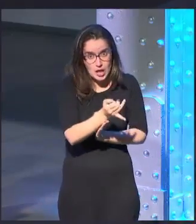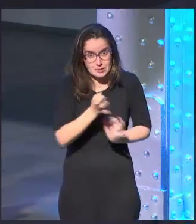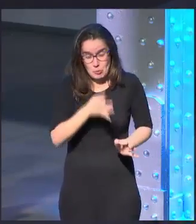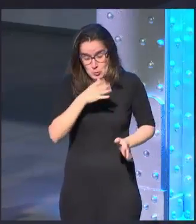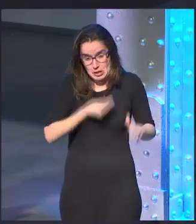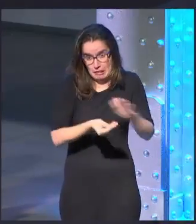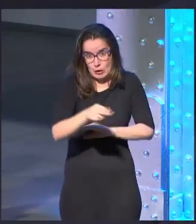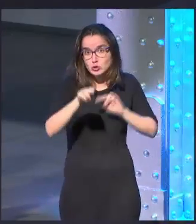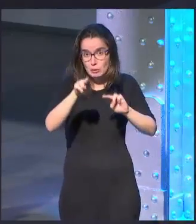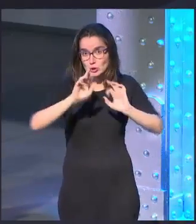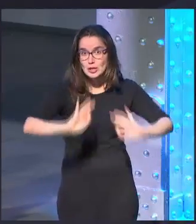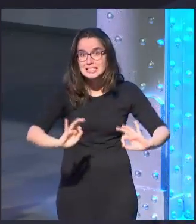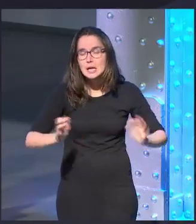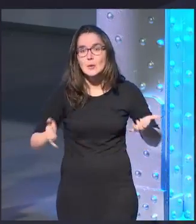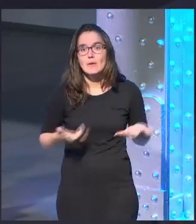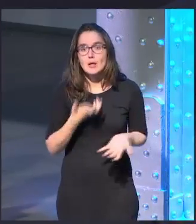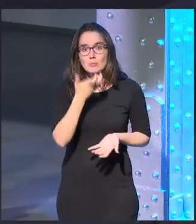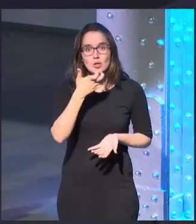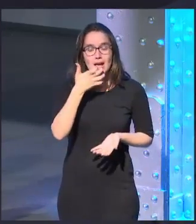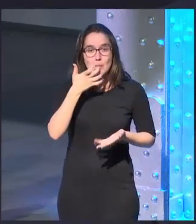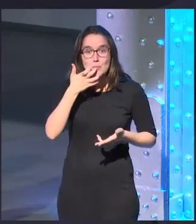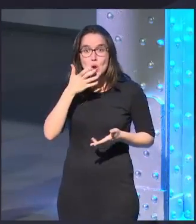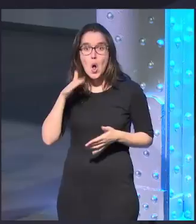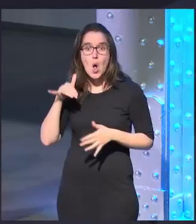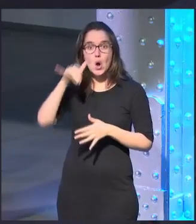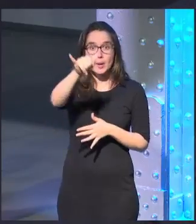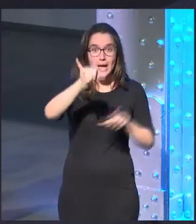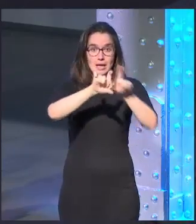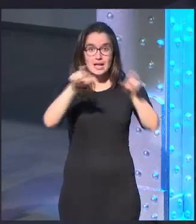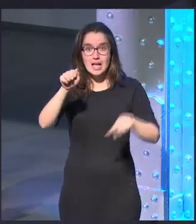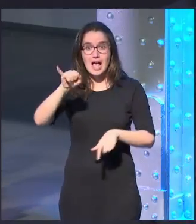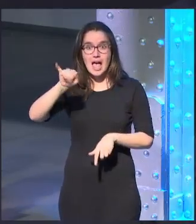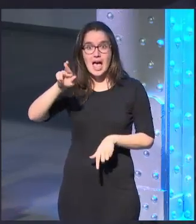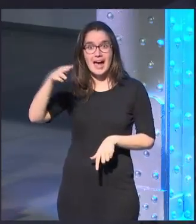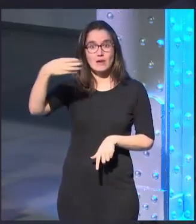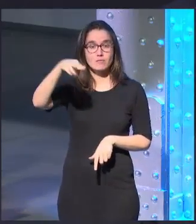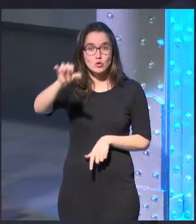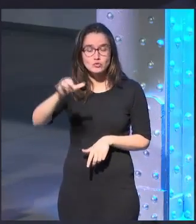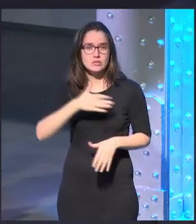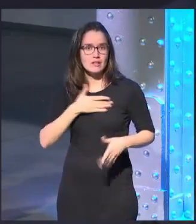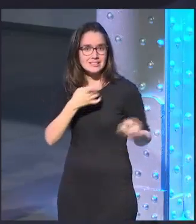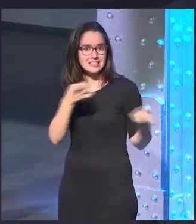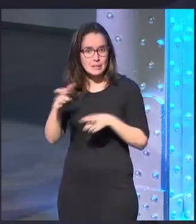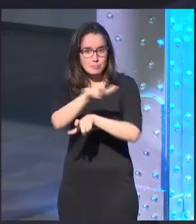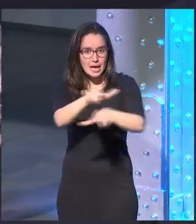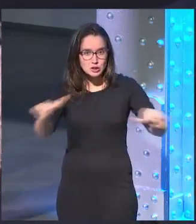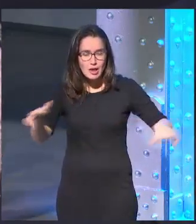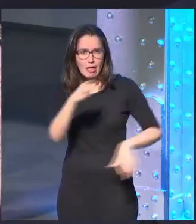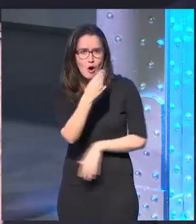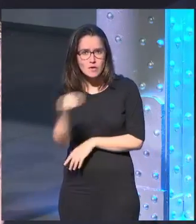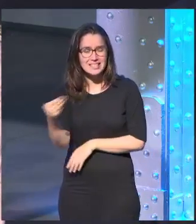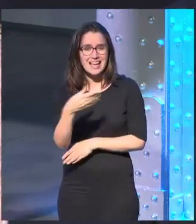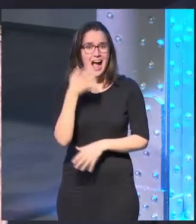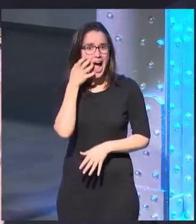quería decirte que, por ejemplo, Airbus necesitaba también y estaba trayendo chavales de Jaén que tenían